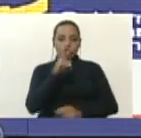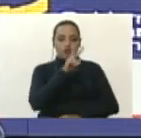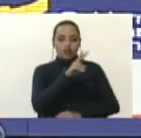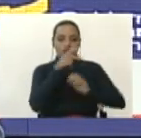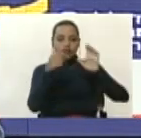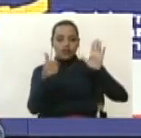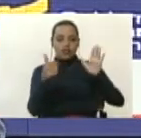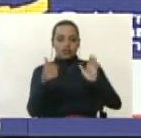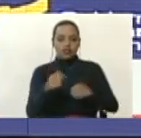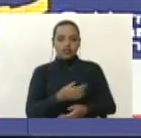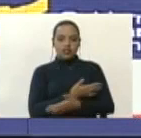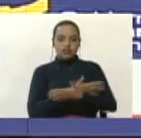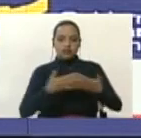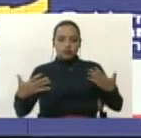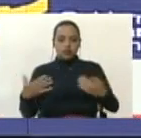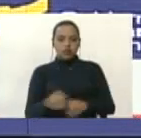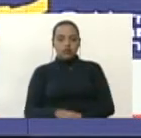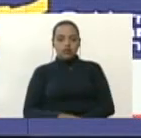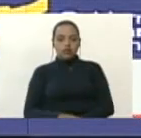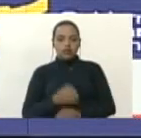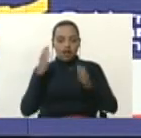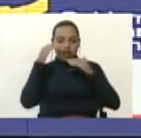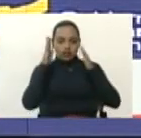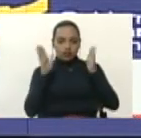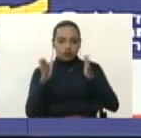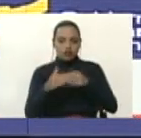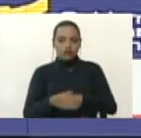2.226 millones de atenciones.